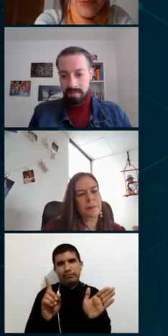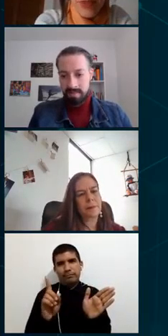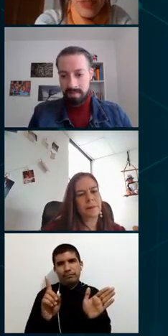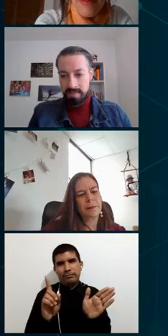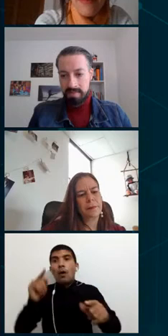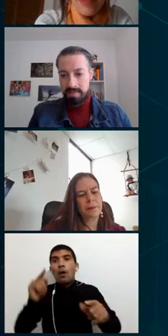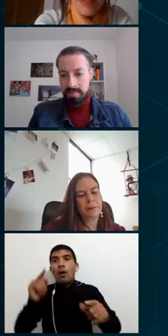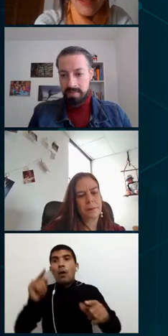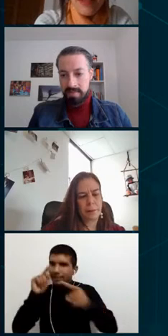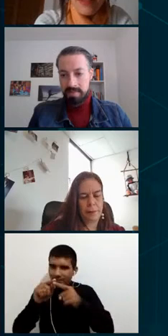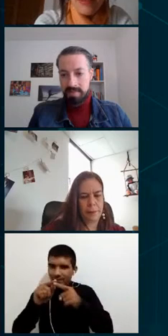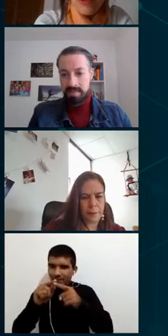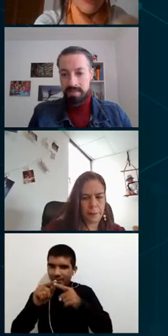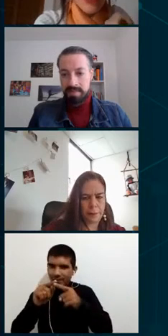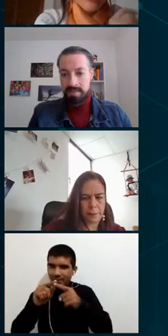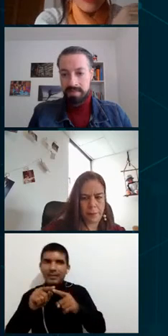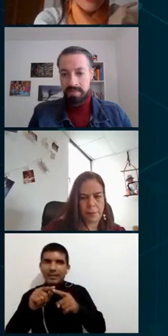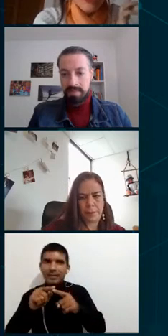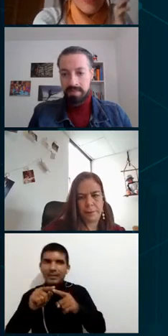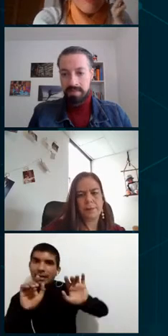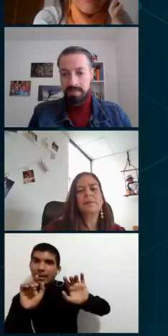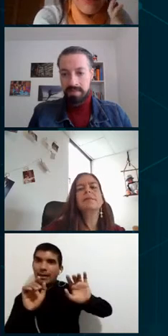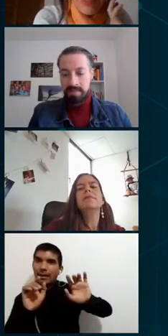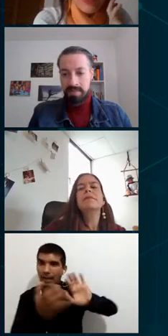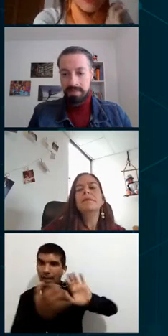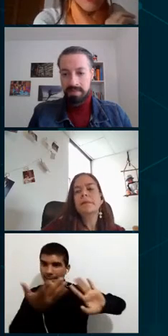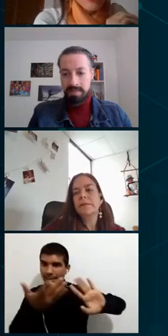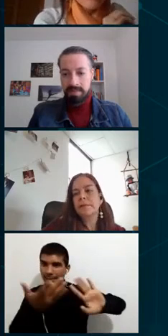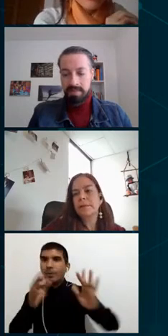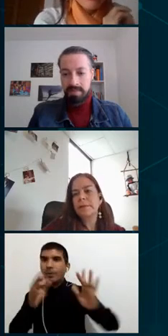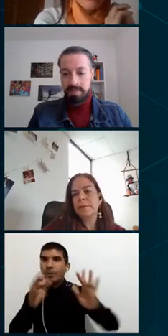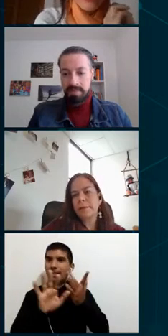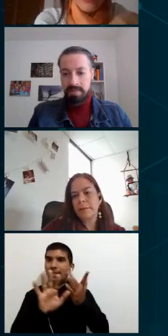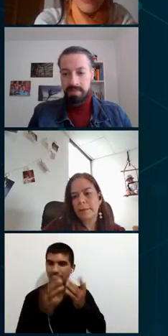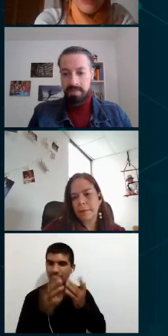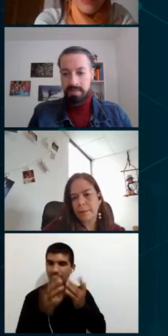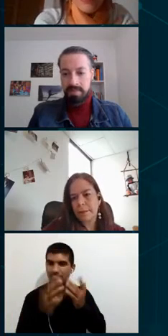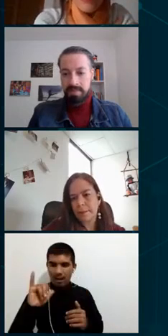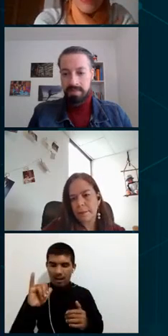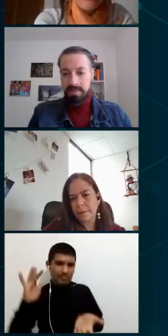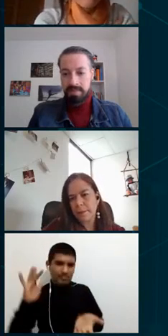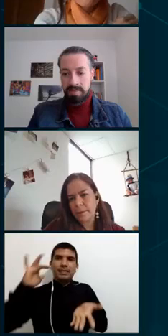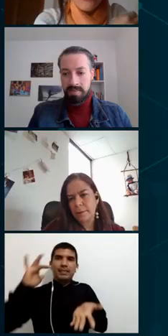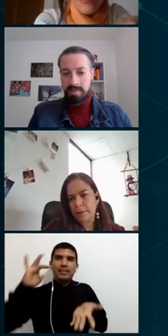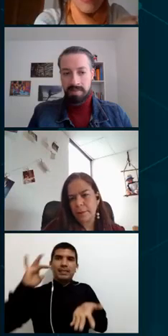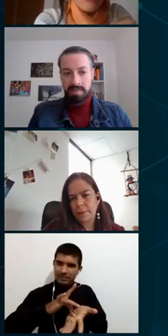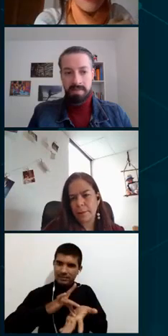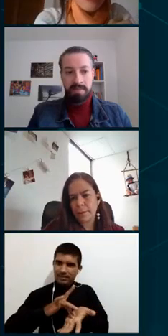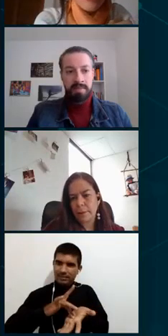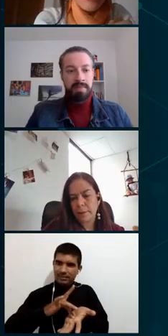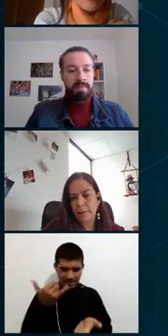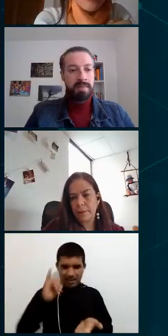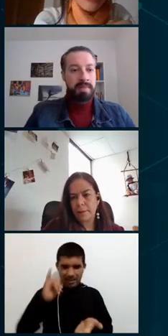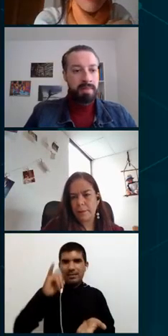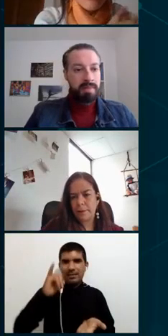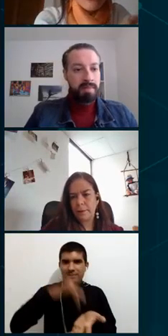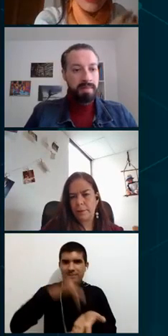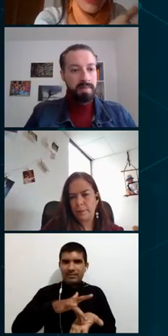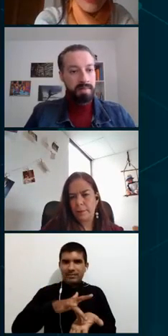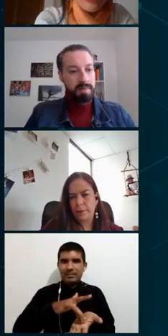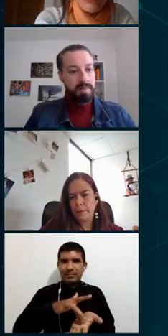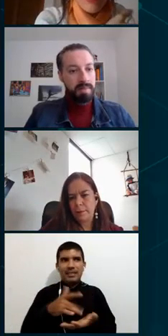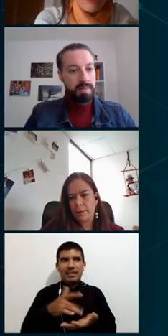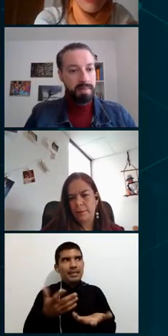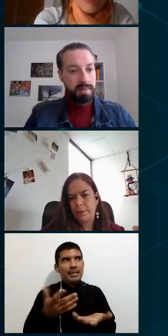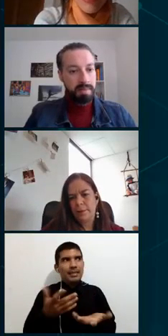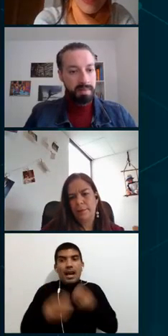ir, ¿sí? Suponiendo que tuve, ¿cierto? Suponiendo que tuve que ir, entonces, ¿qué me